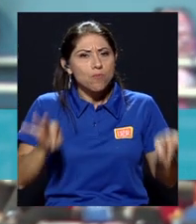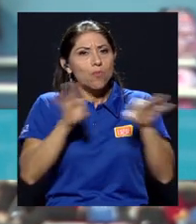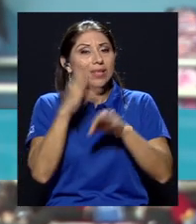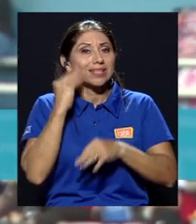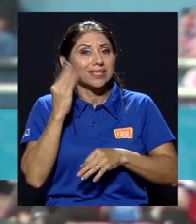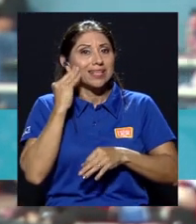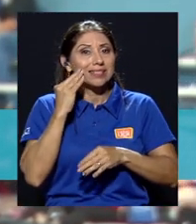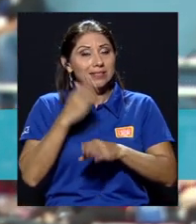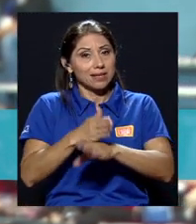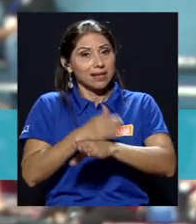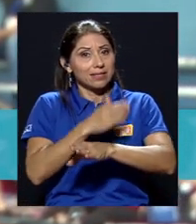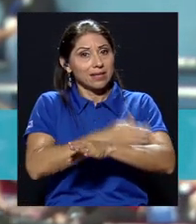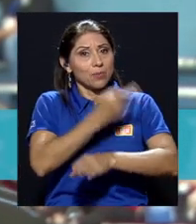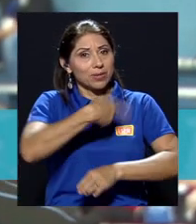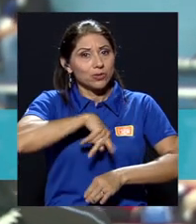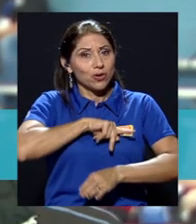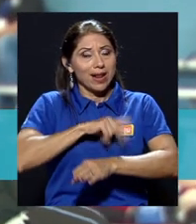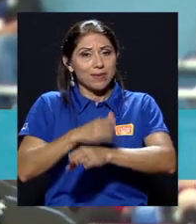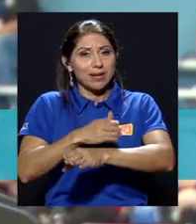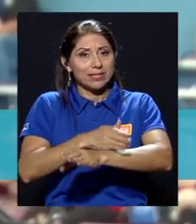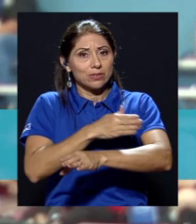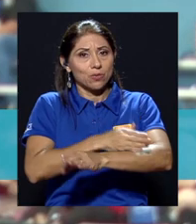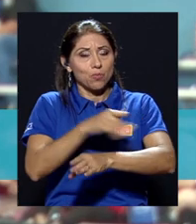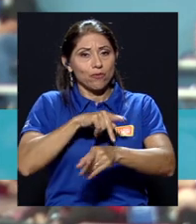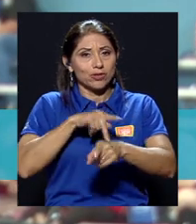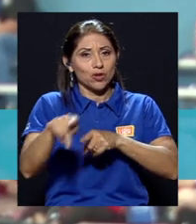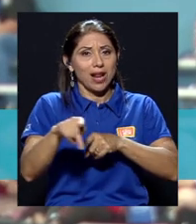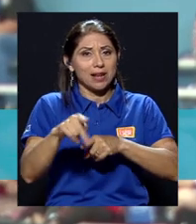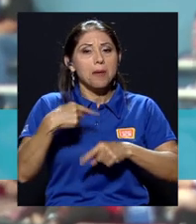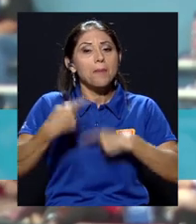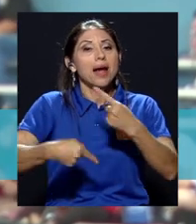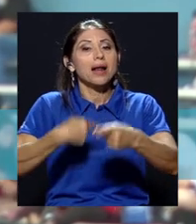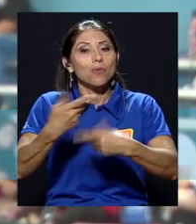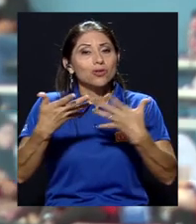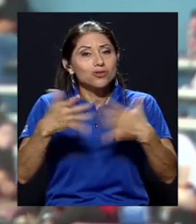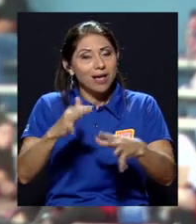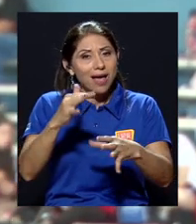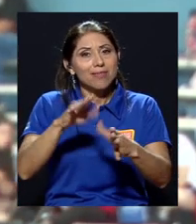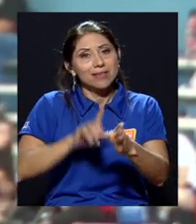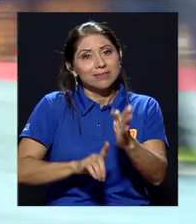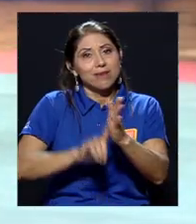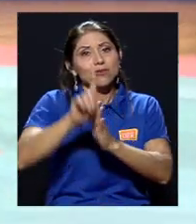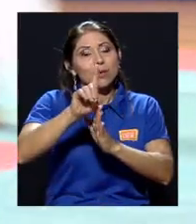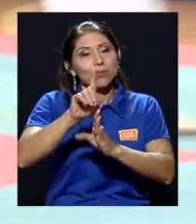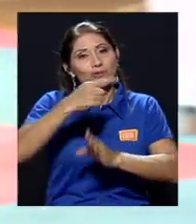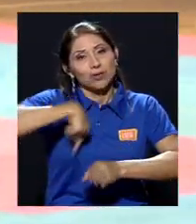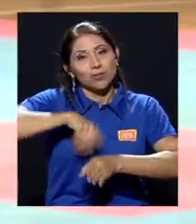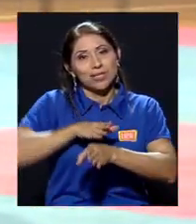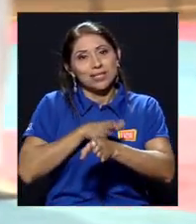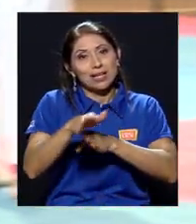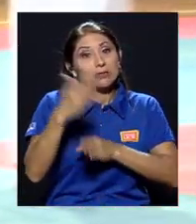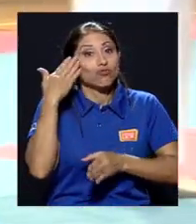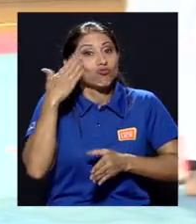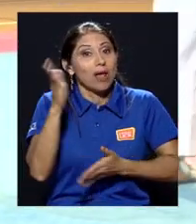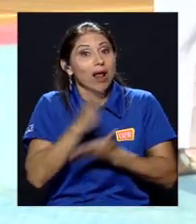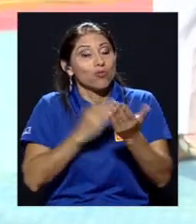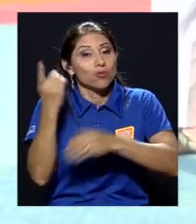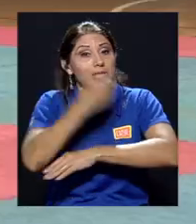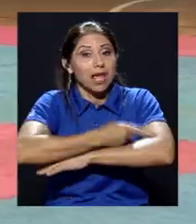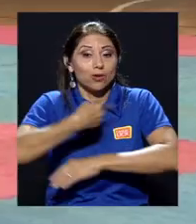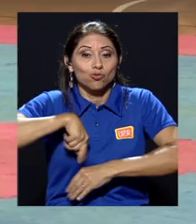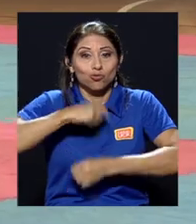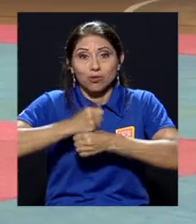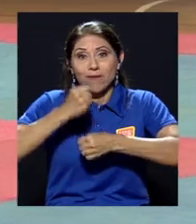tanto personal como profesional. Para cuando nos desarrollemos en nuestras carreras, quién sabe si algún día iremos a trabajar internacionalmente